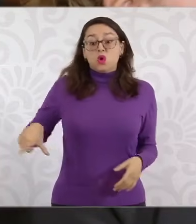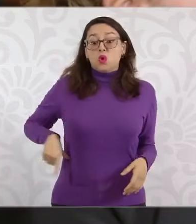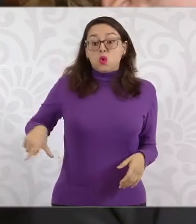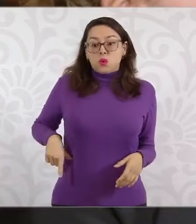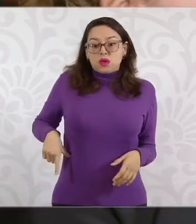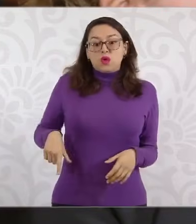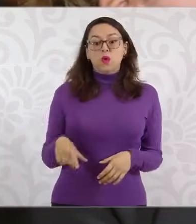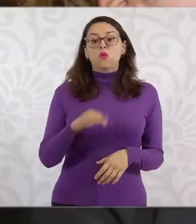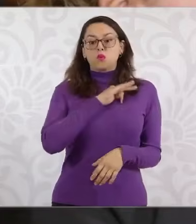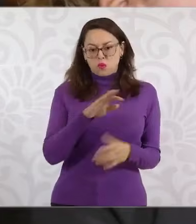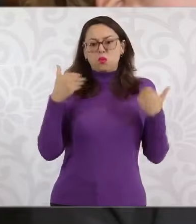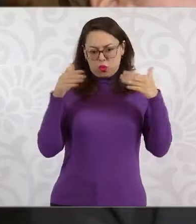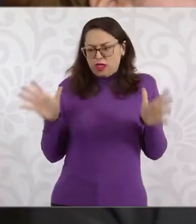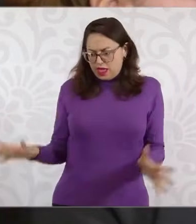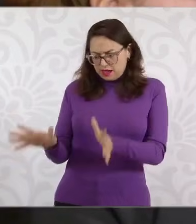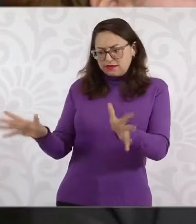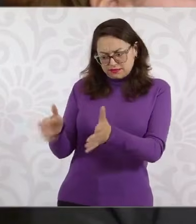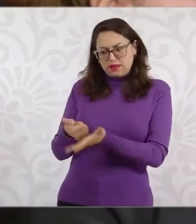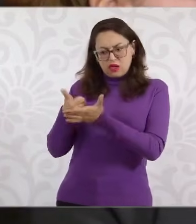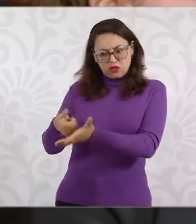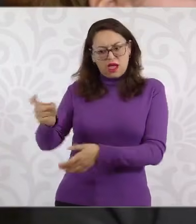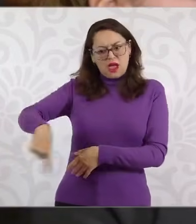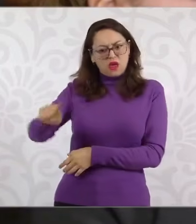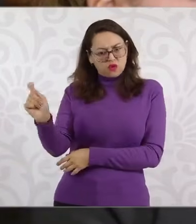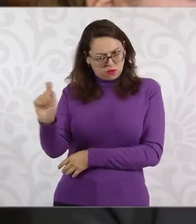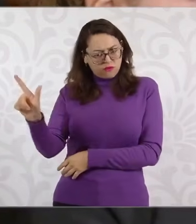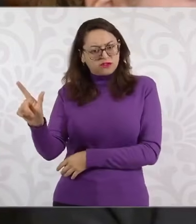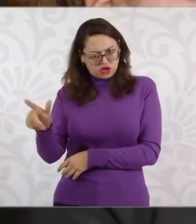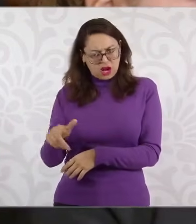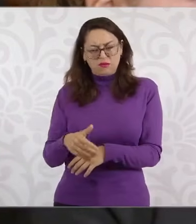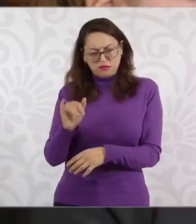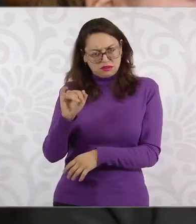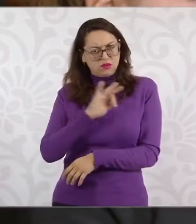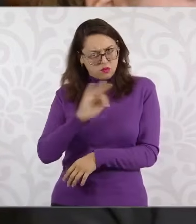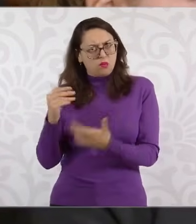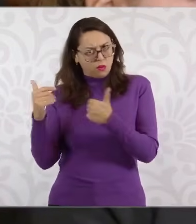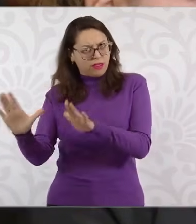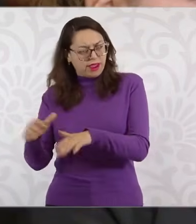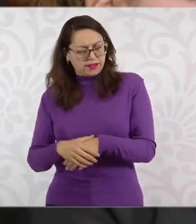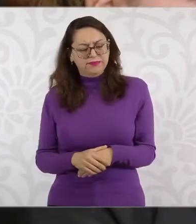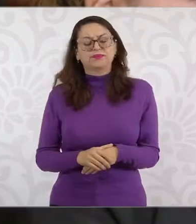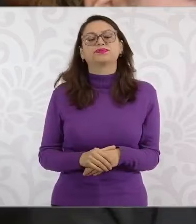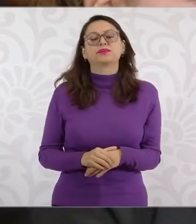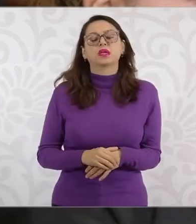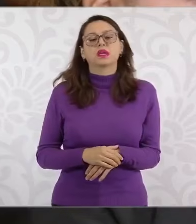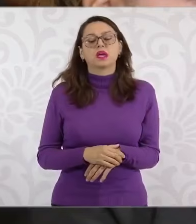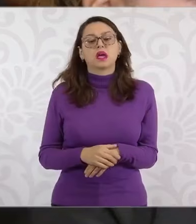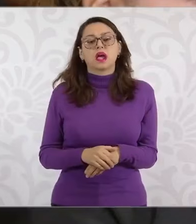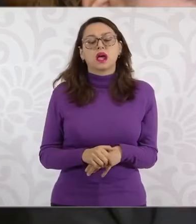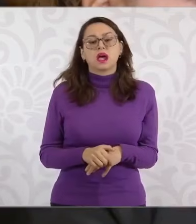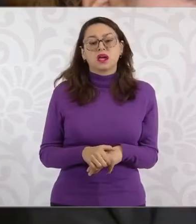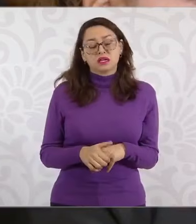para apoyarlos, para que se profesionalicen, que fue uno de los temas que se tocaron. Y también le podría decir que